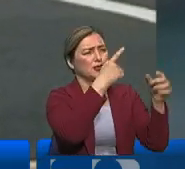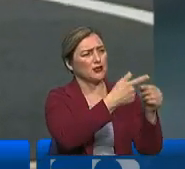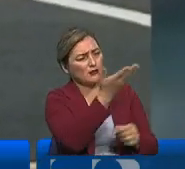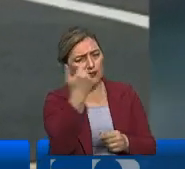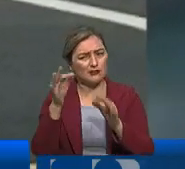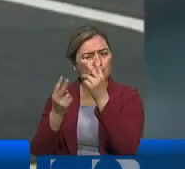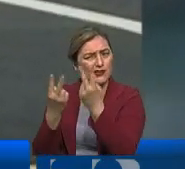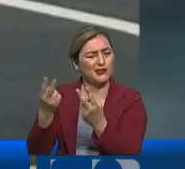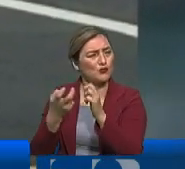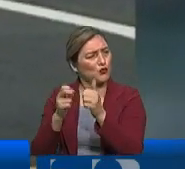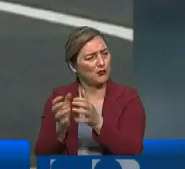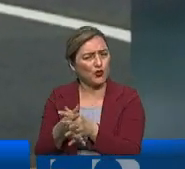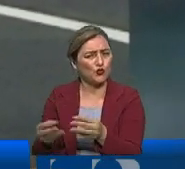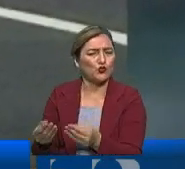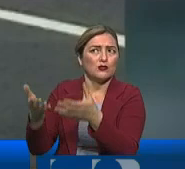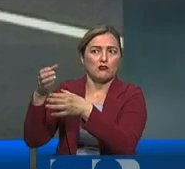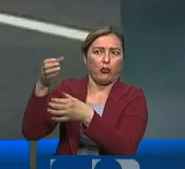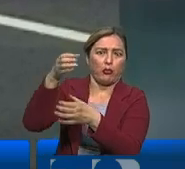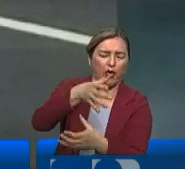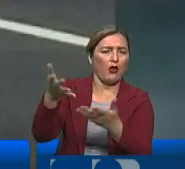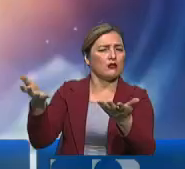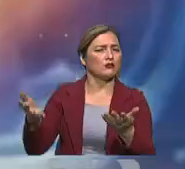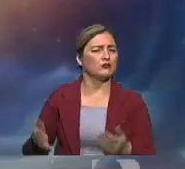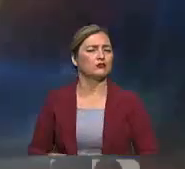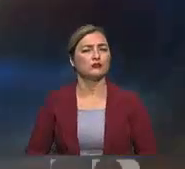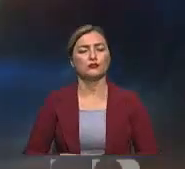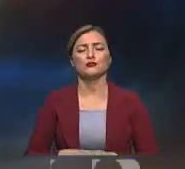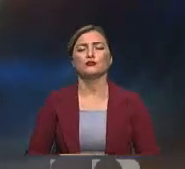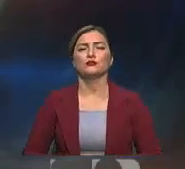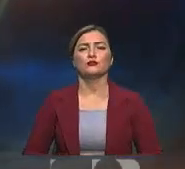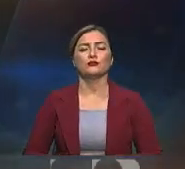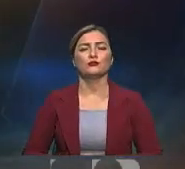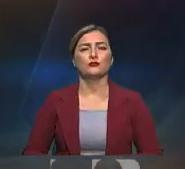visite el lugar y solucione el problema antes de que ocurra un accidente.